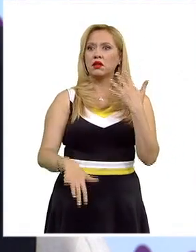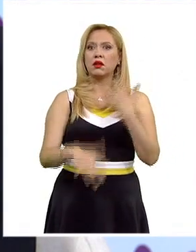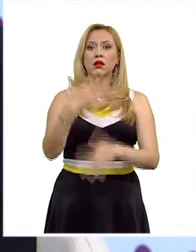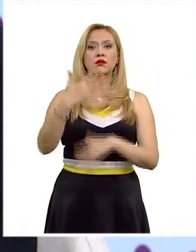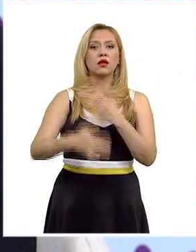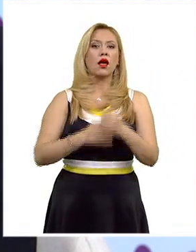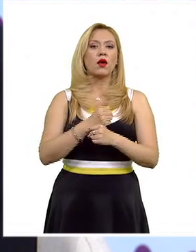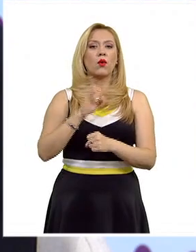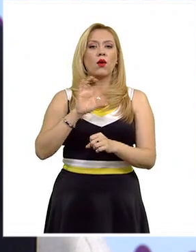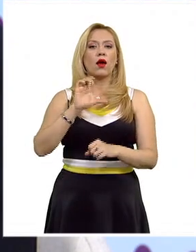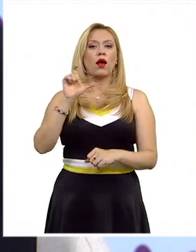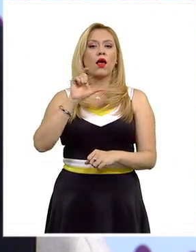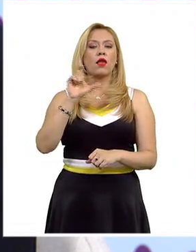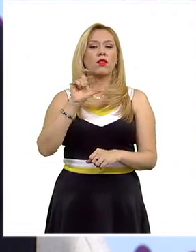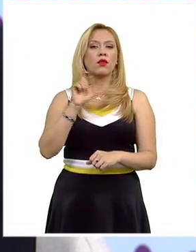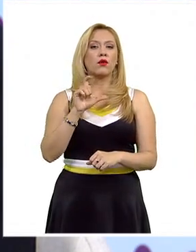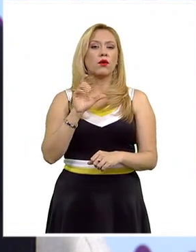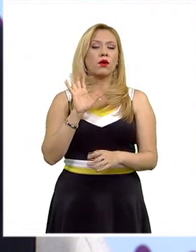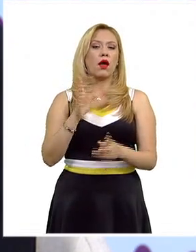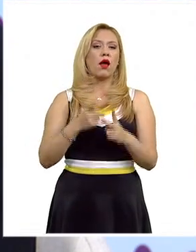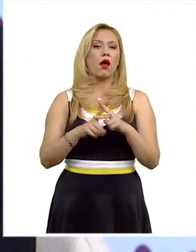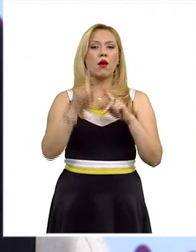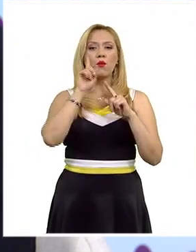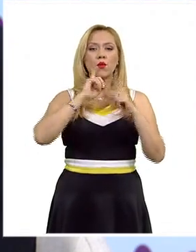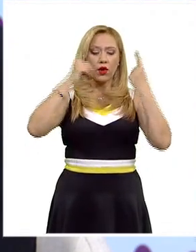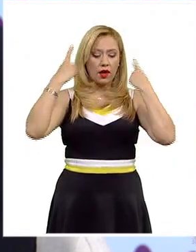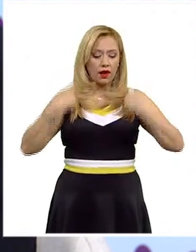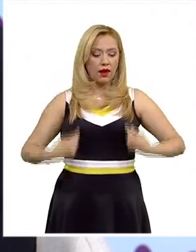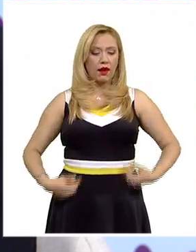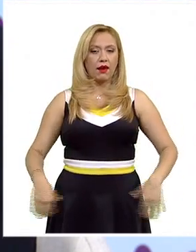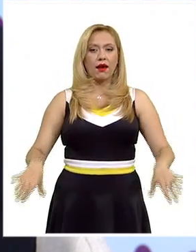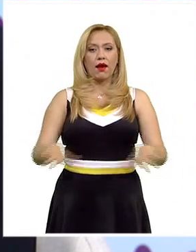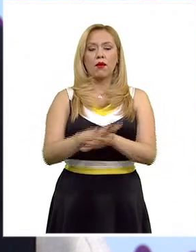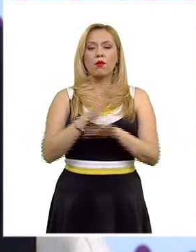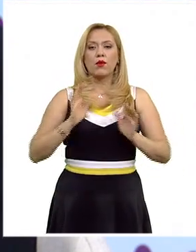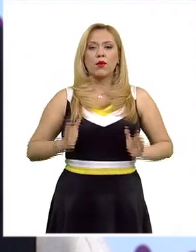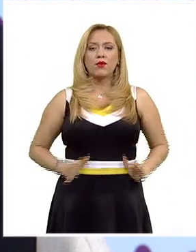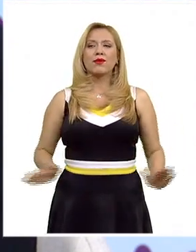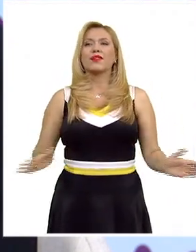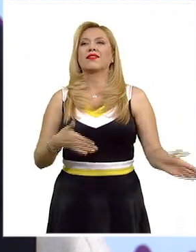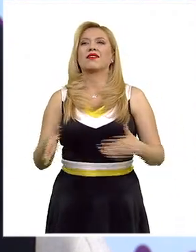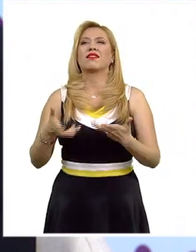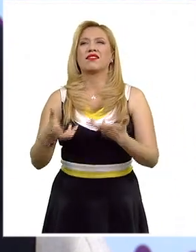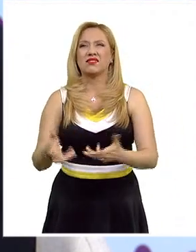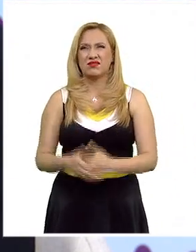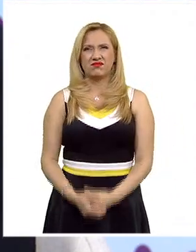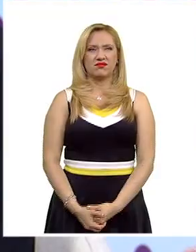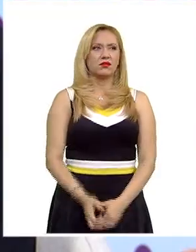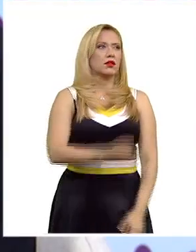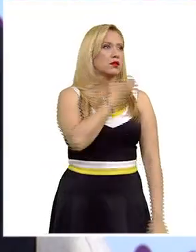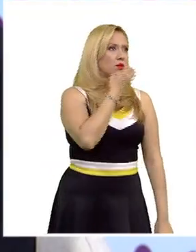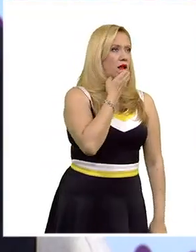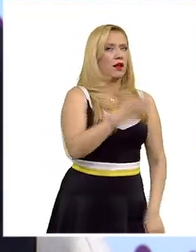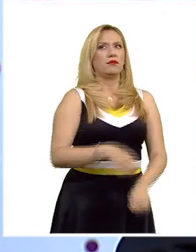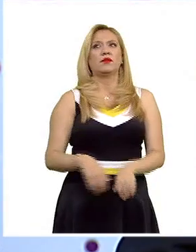empiezan a decir que desde la escuela, ¿no? Desde los 15 años, y creo que es importante decir eso, es en la calle, es en la escuela, es en el trabajo, es en casi todos los ámbitos de tu